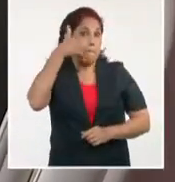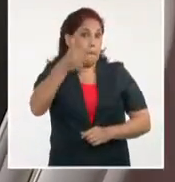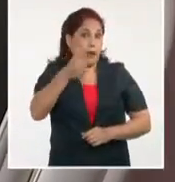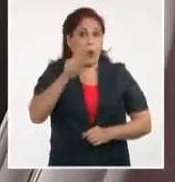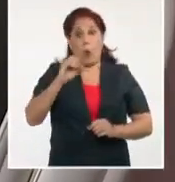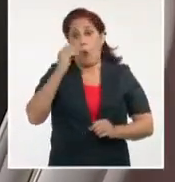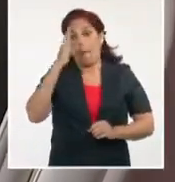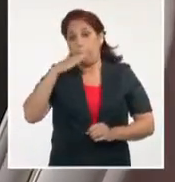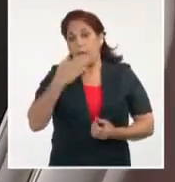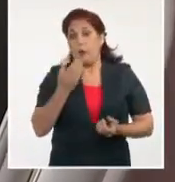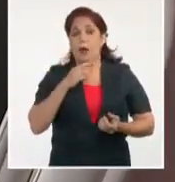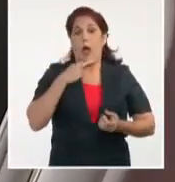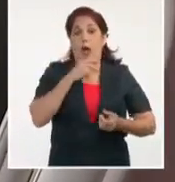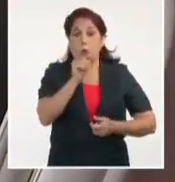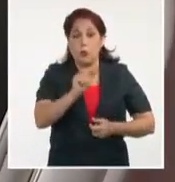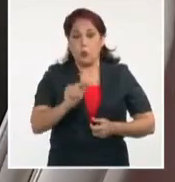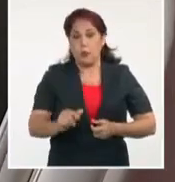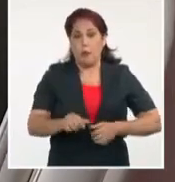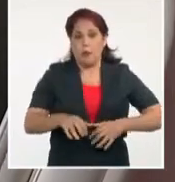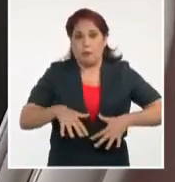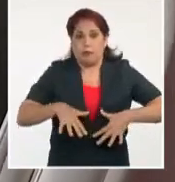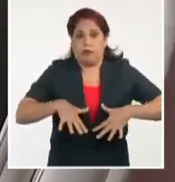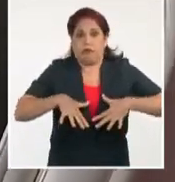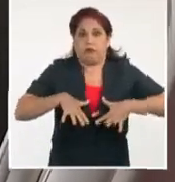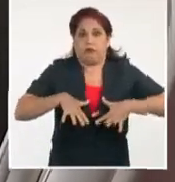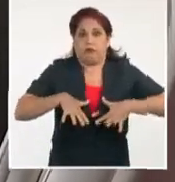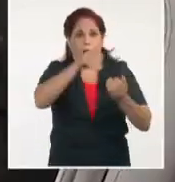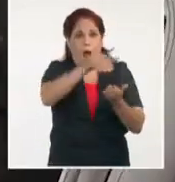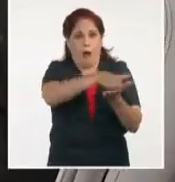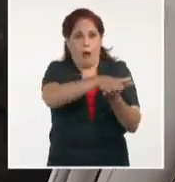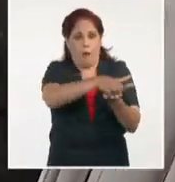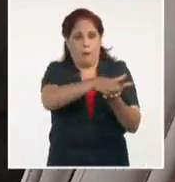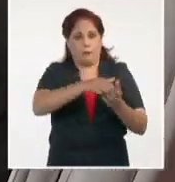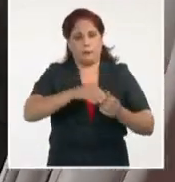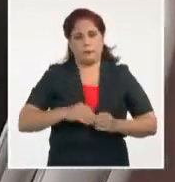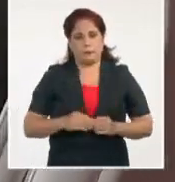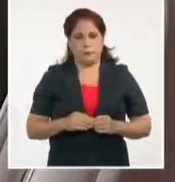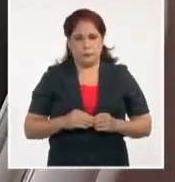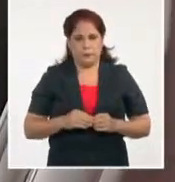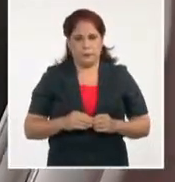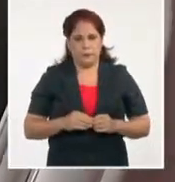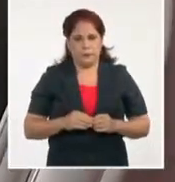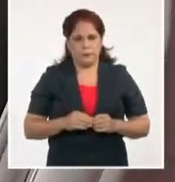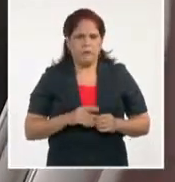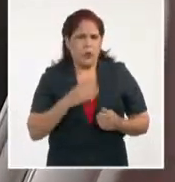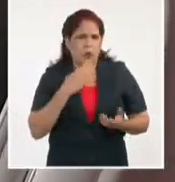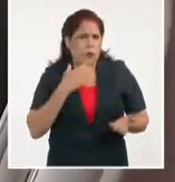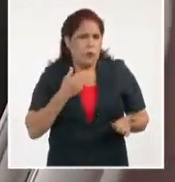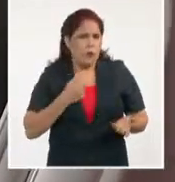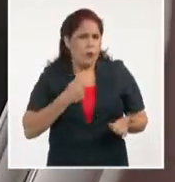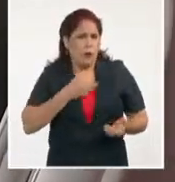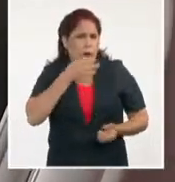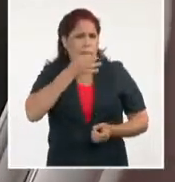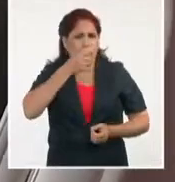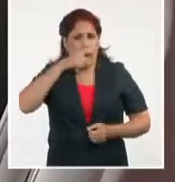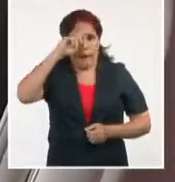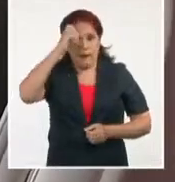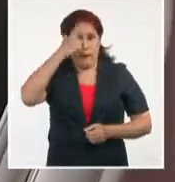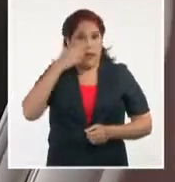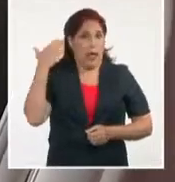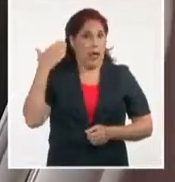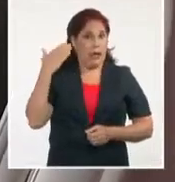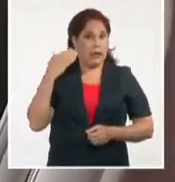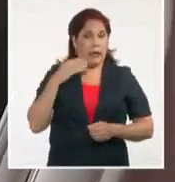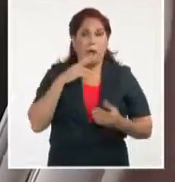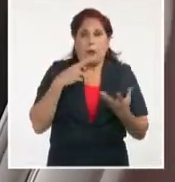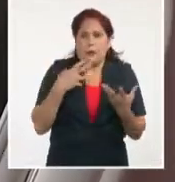la crecida de las reservas de agua en nuestros embalses, cómo se empata con lo que venía pasando ya desde